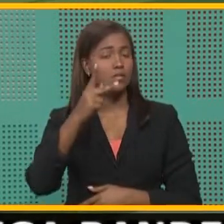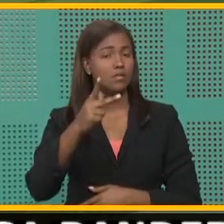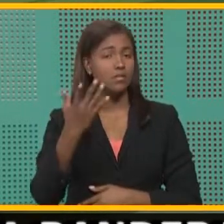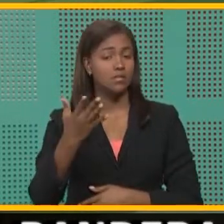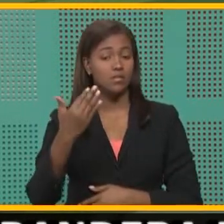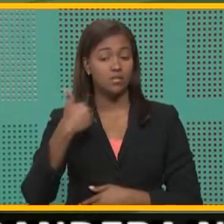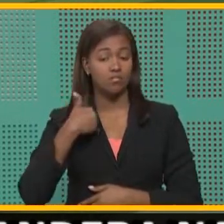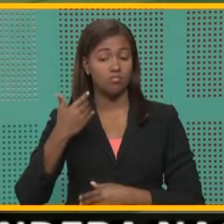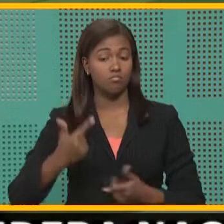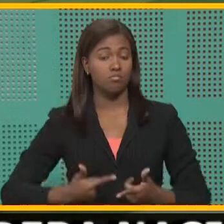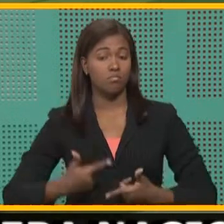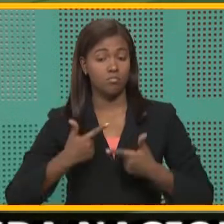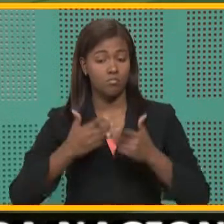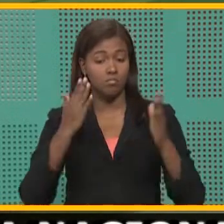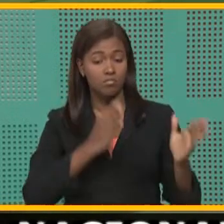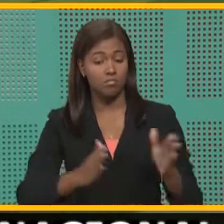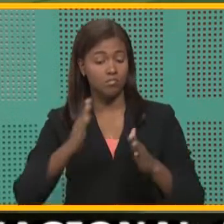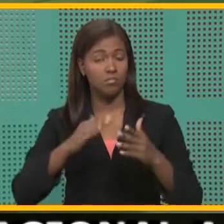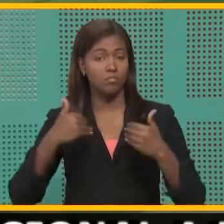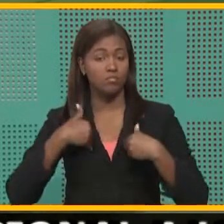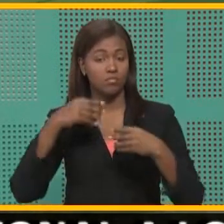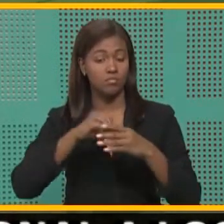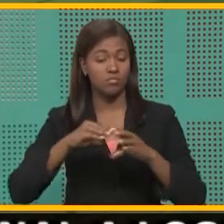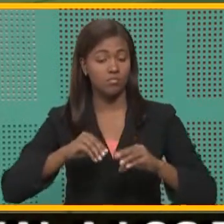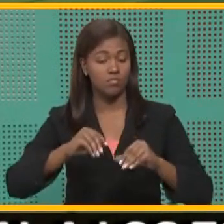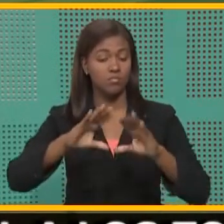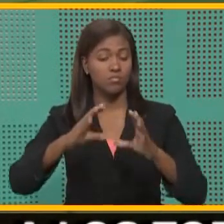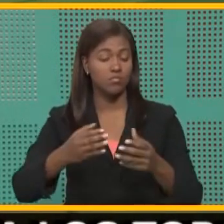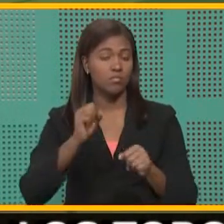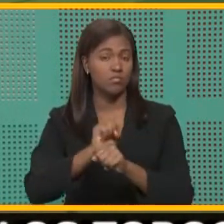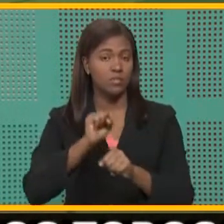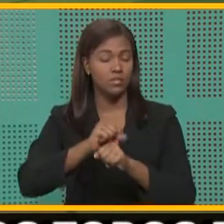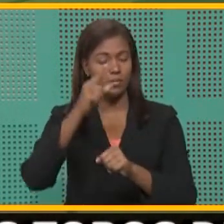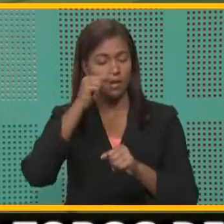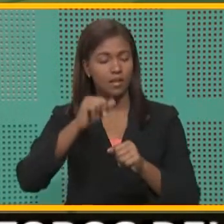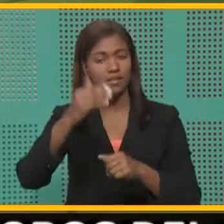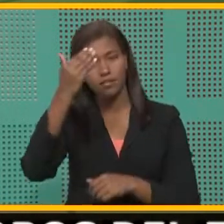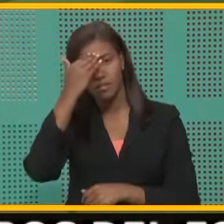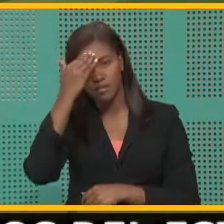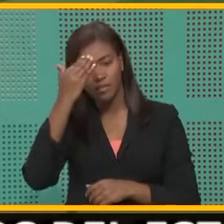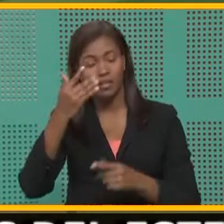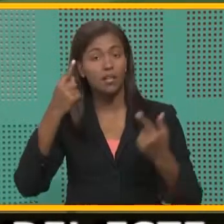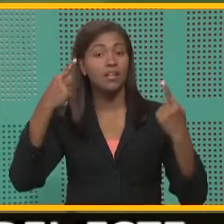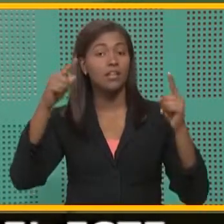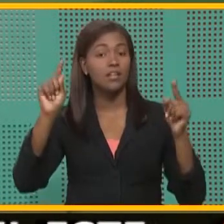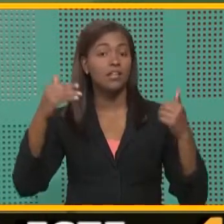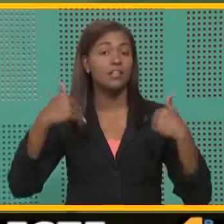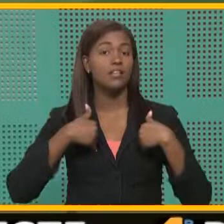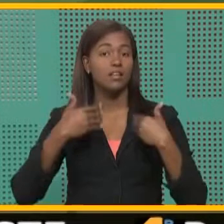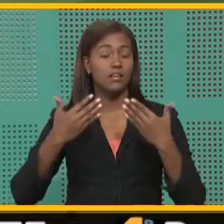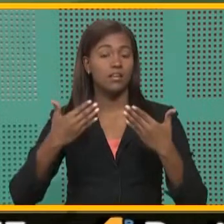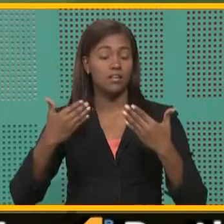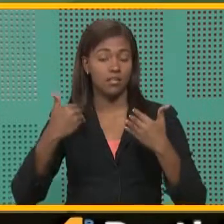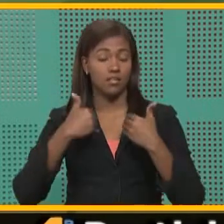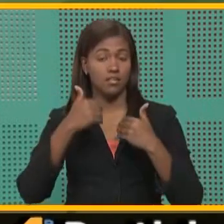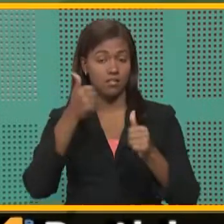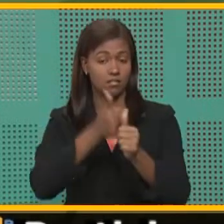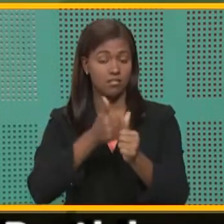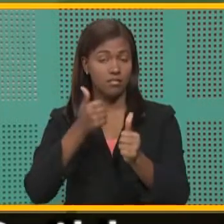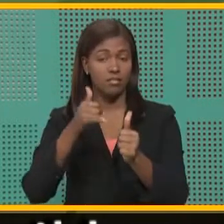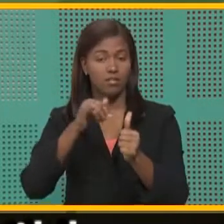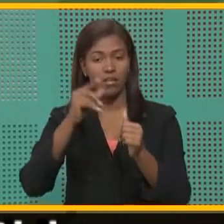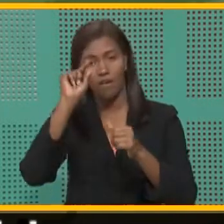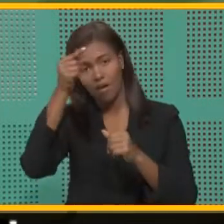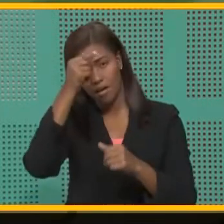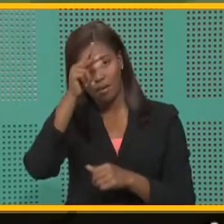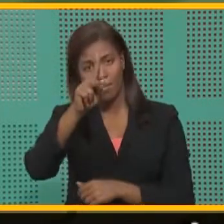lo que ha vivido, el proceso que se ha vivido en la agropecuaria para comprender el éxito que ha tenido el gobierno